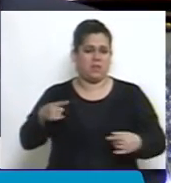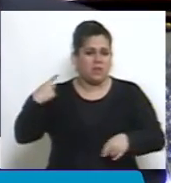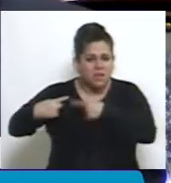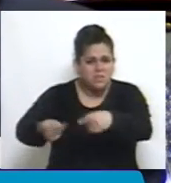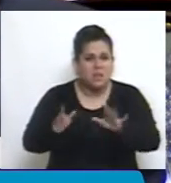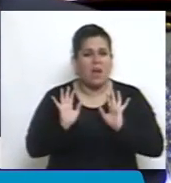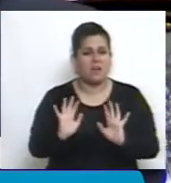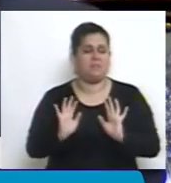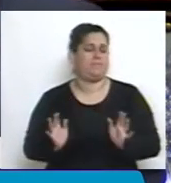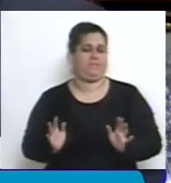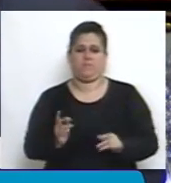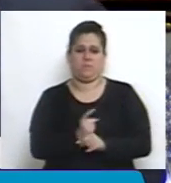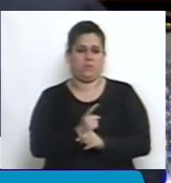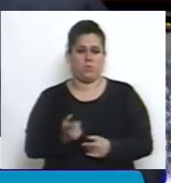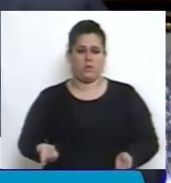manifestando.